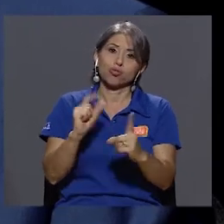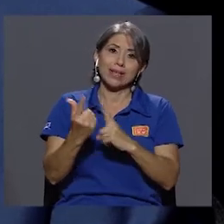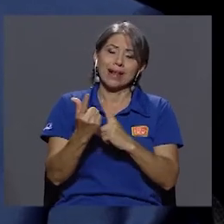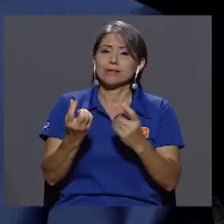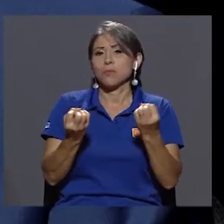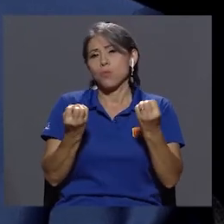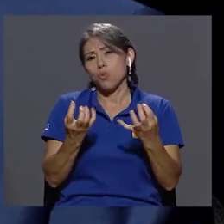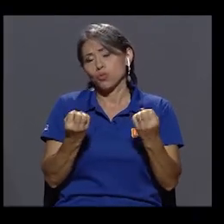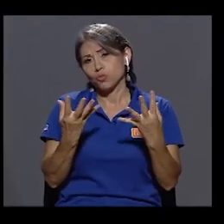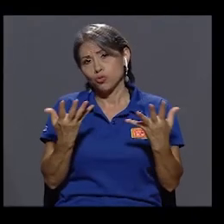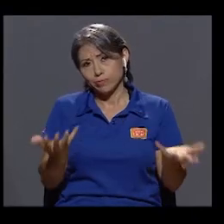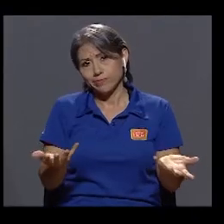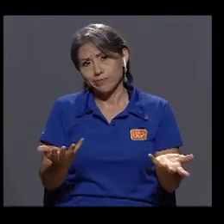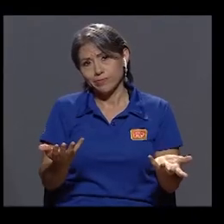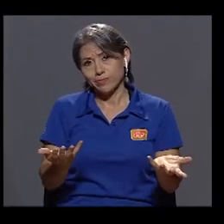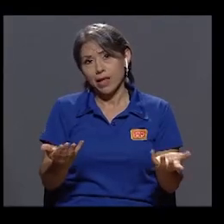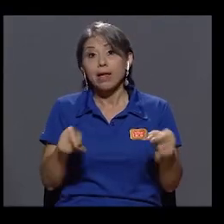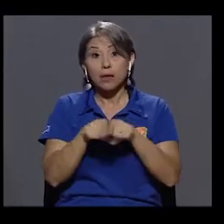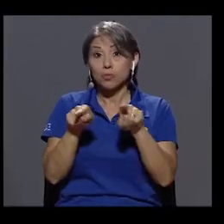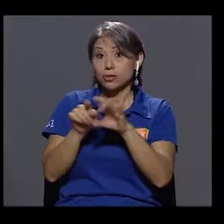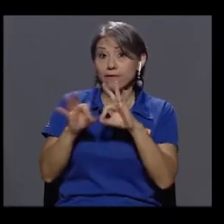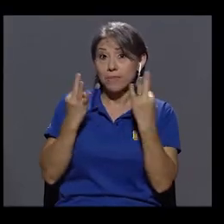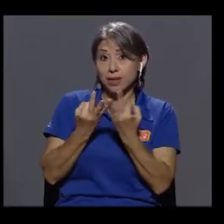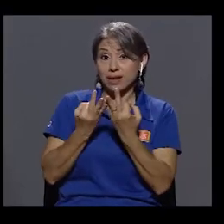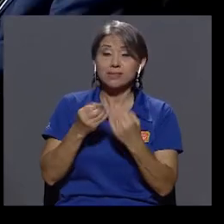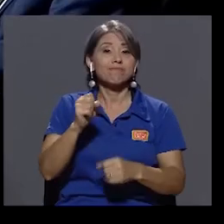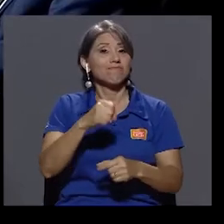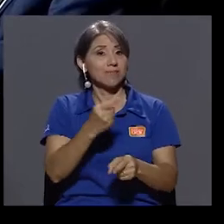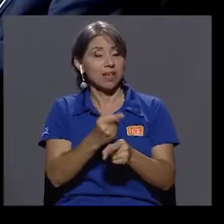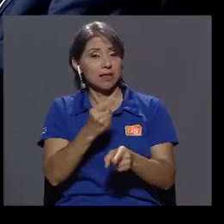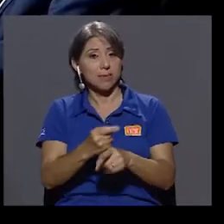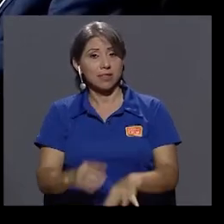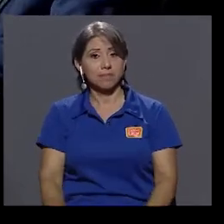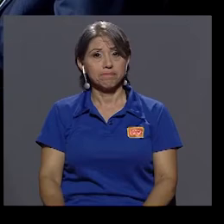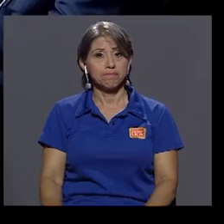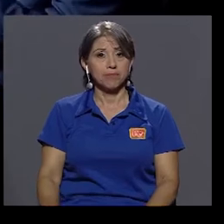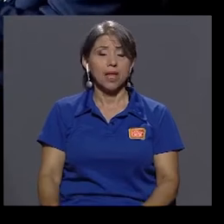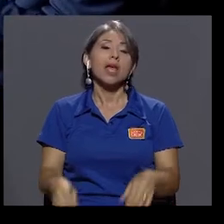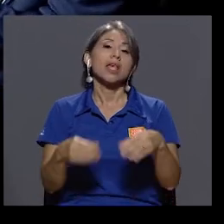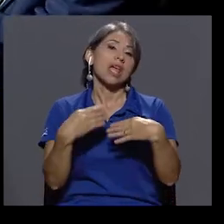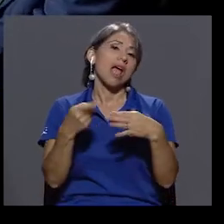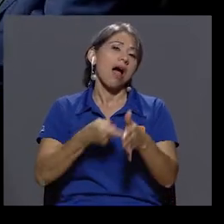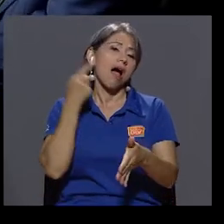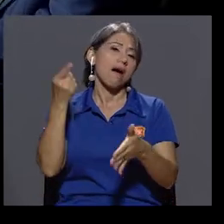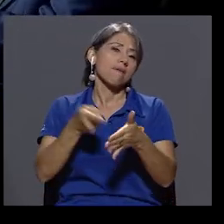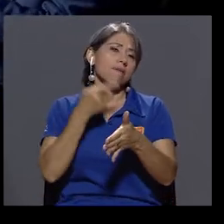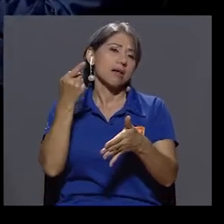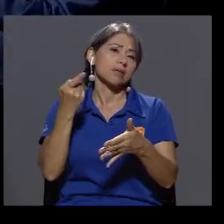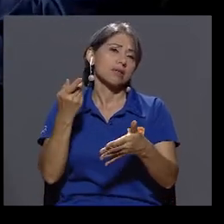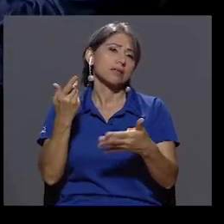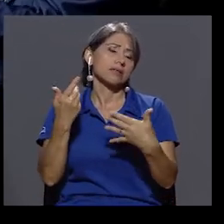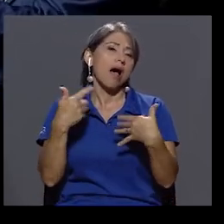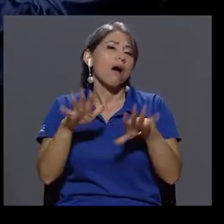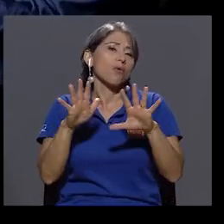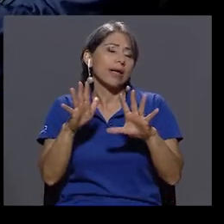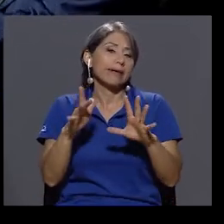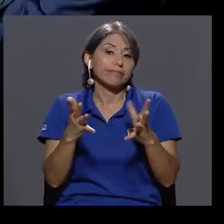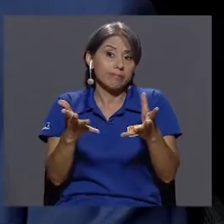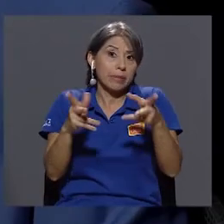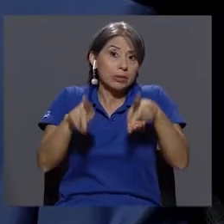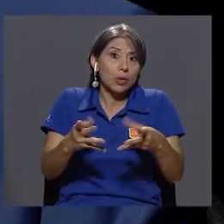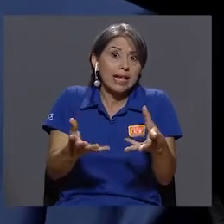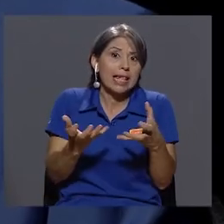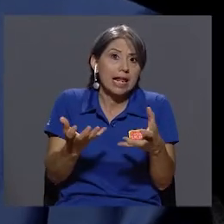verdad inclusive familiares familiares exactamente que lo hacen a veces aunque teniendo el deseo